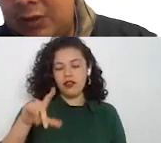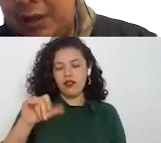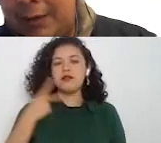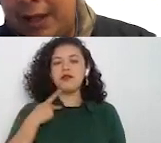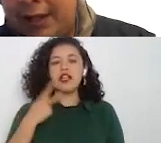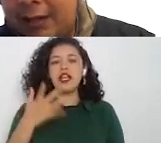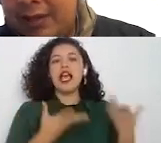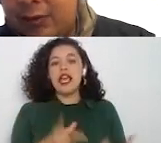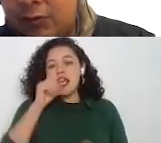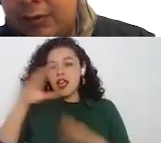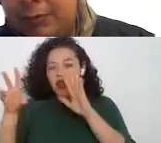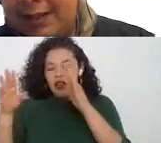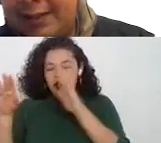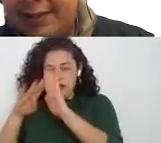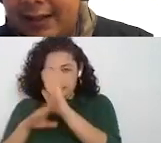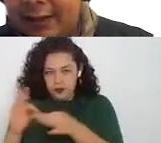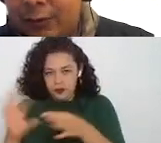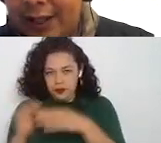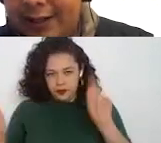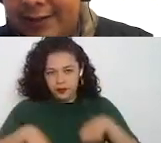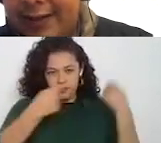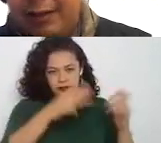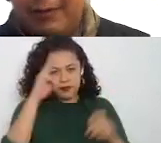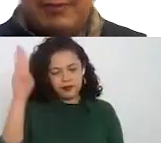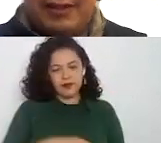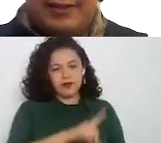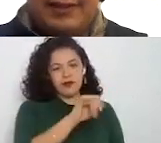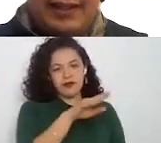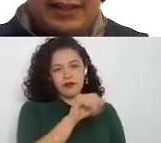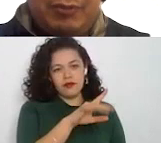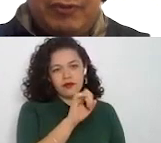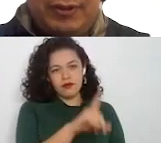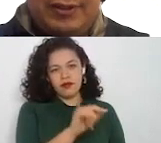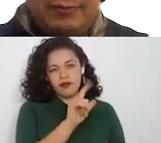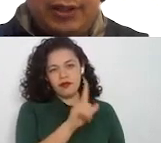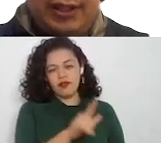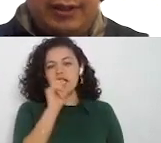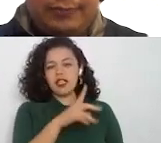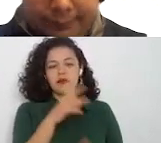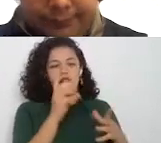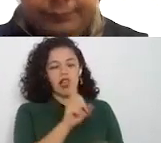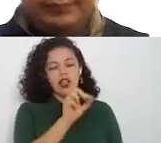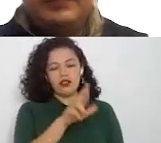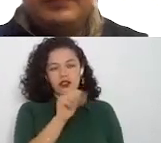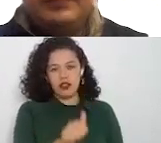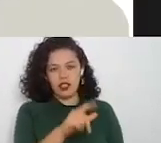le cedemos la palabra al maestro Luis Manuel Vázquez y a la doctora Cristina Garibay Baides. Adelante, profesores. Buen día.